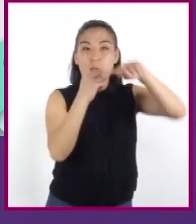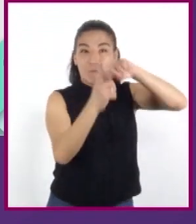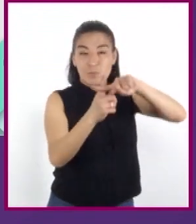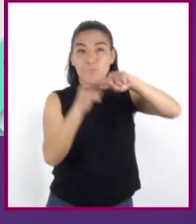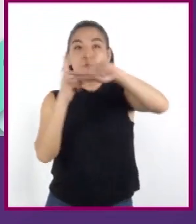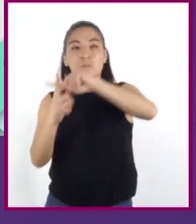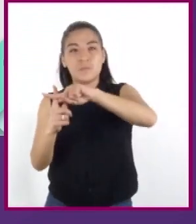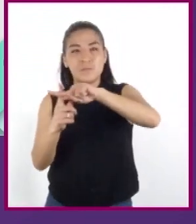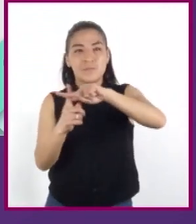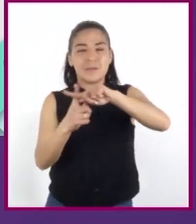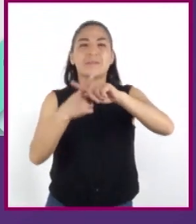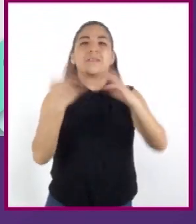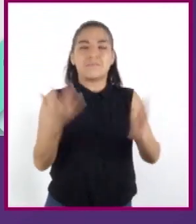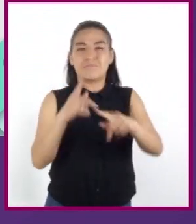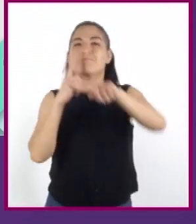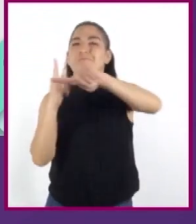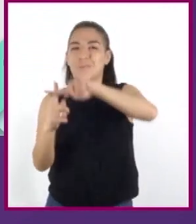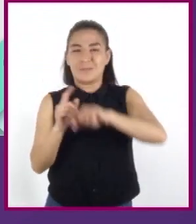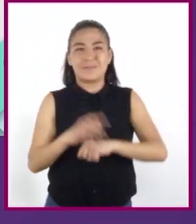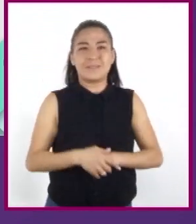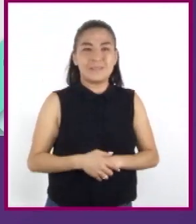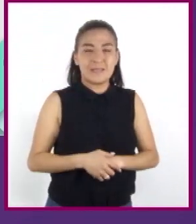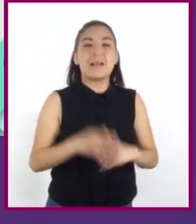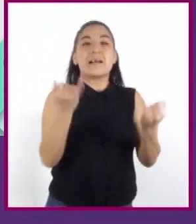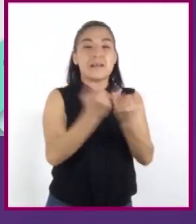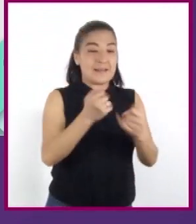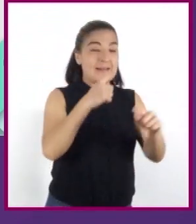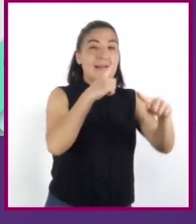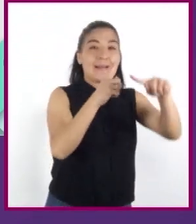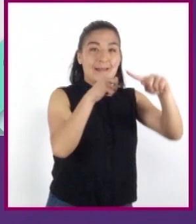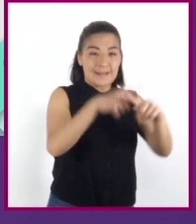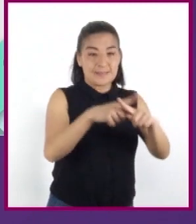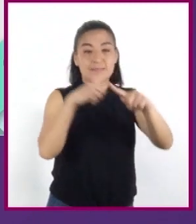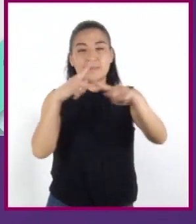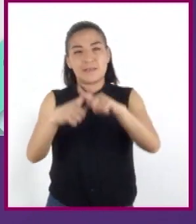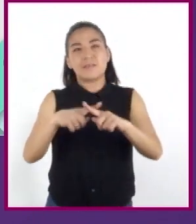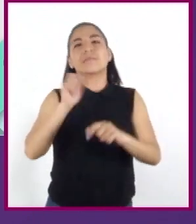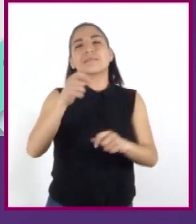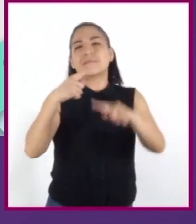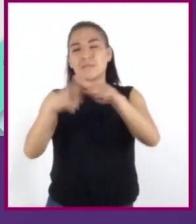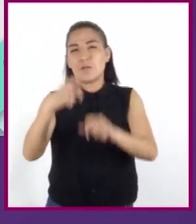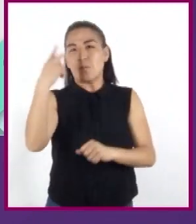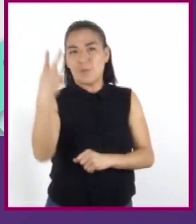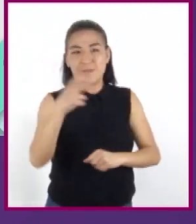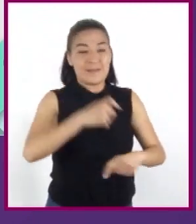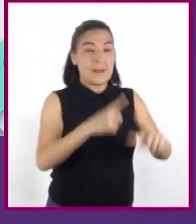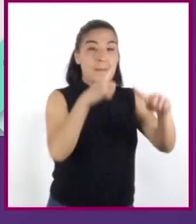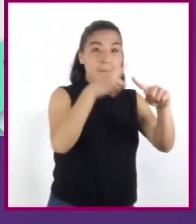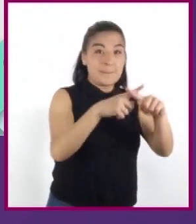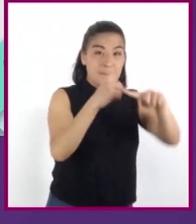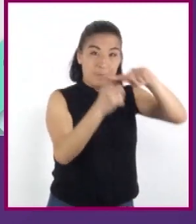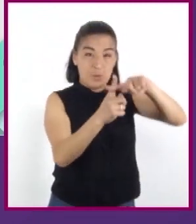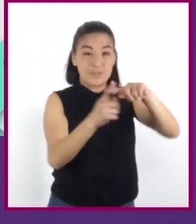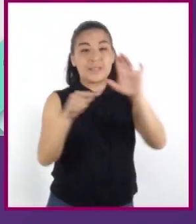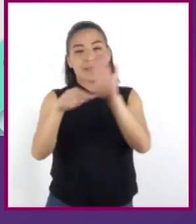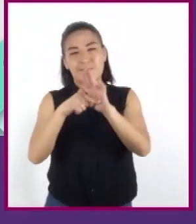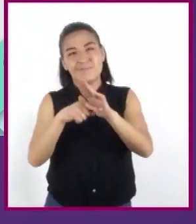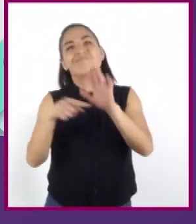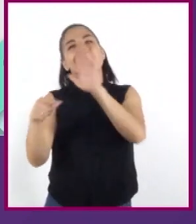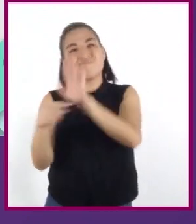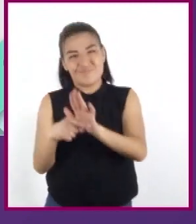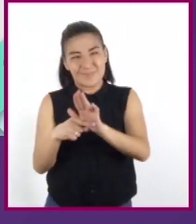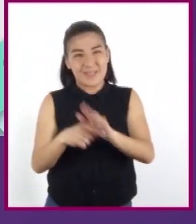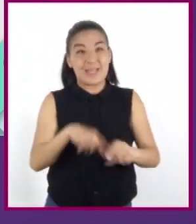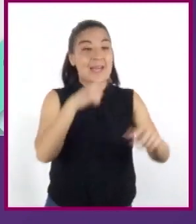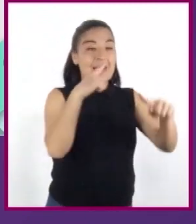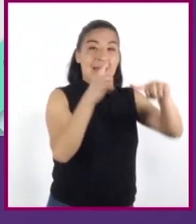por positivo da positivo y x por x es x cuadrada. Positivo por negativo es negativo y